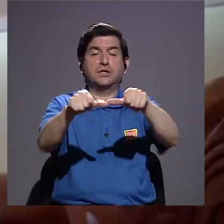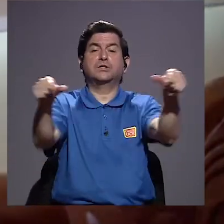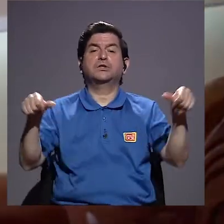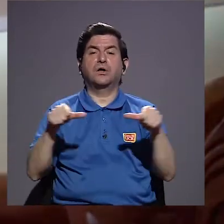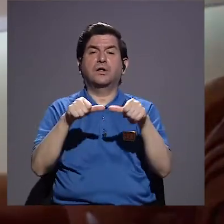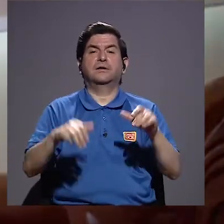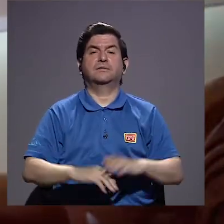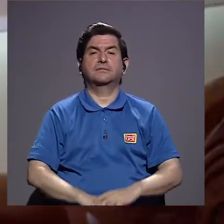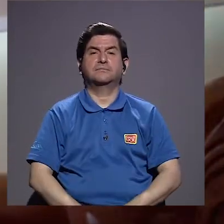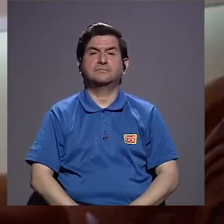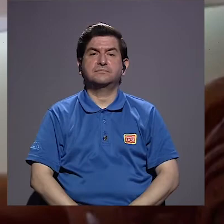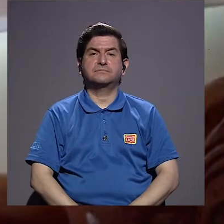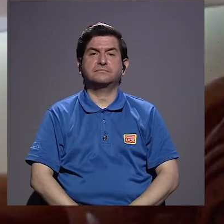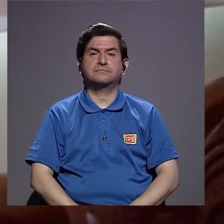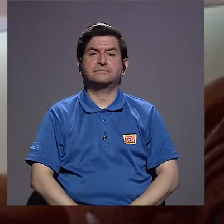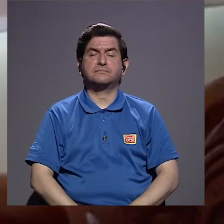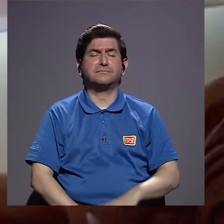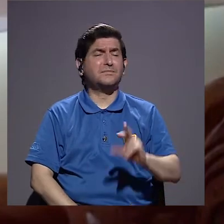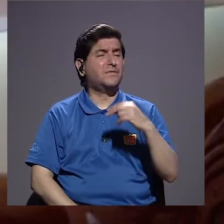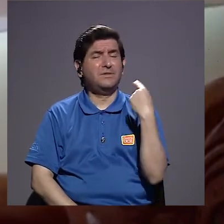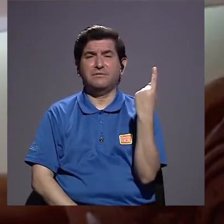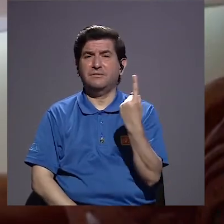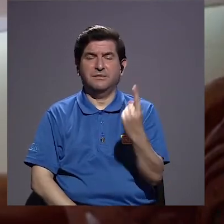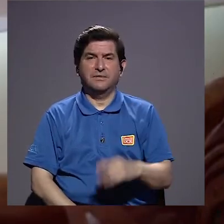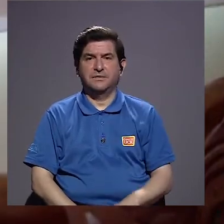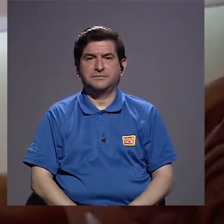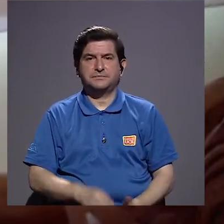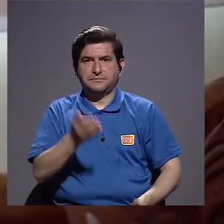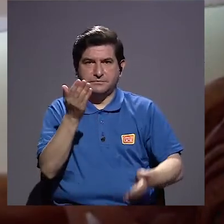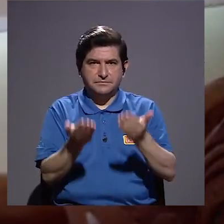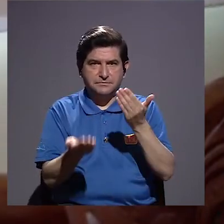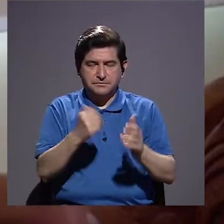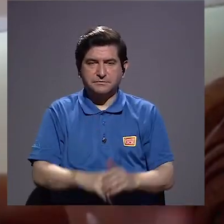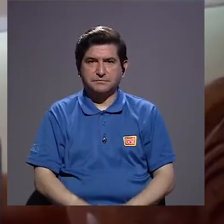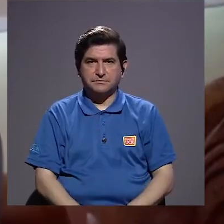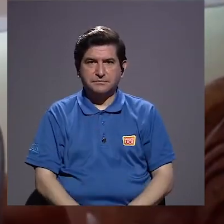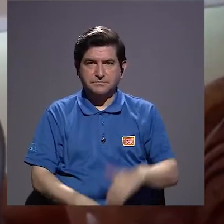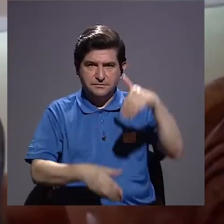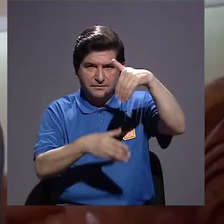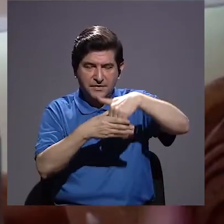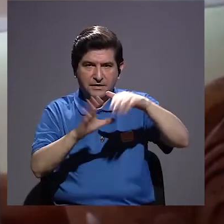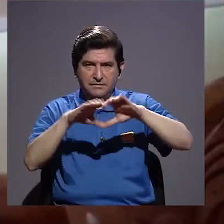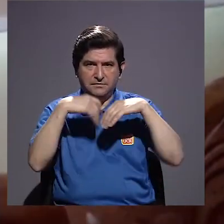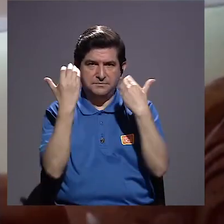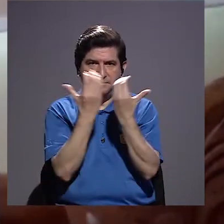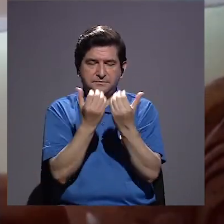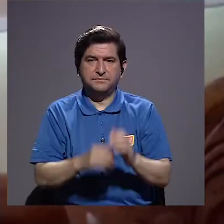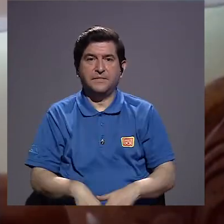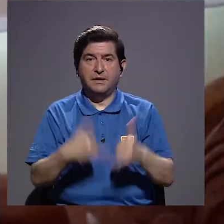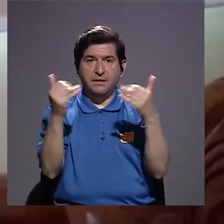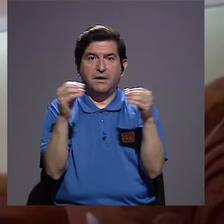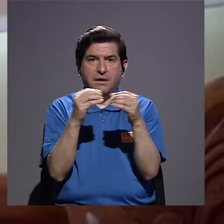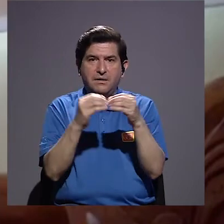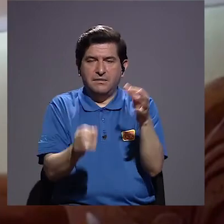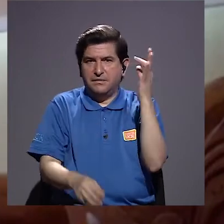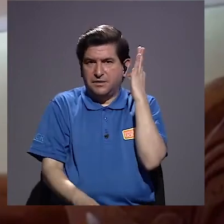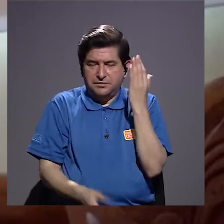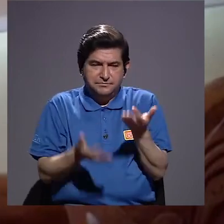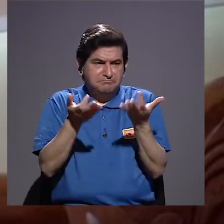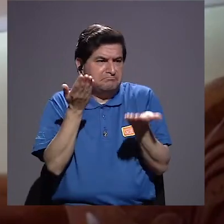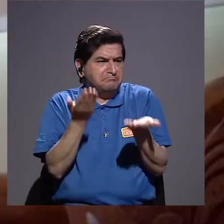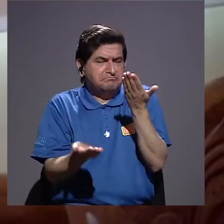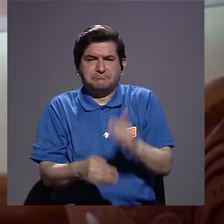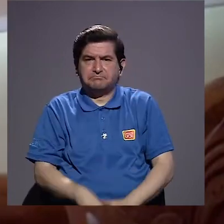las áreas, en todas las áreas. Ya no es tanto el entrar a dar clases. Hoy día creo que hay más mujeres